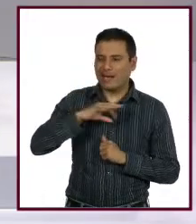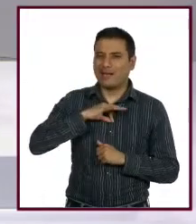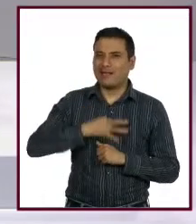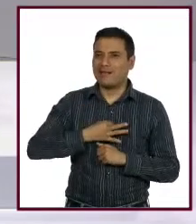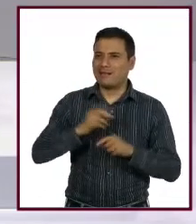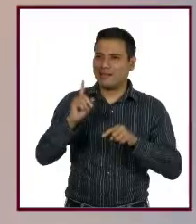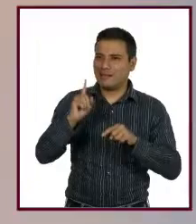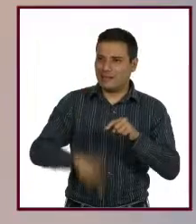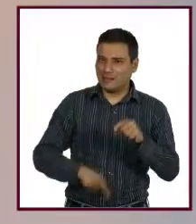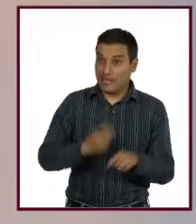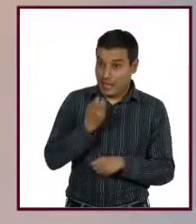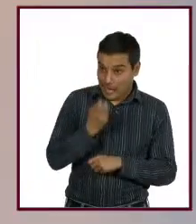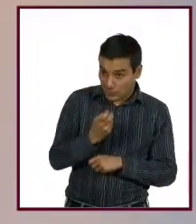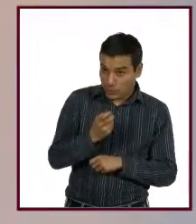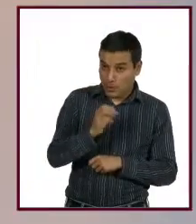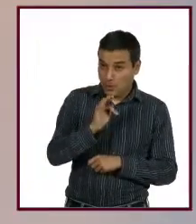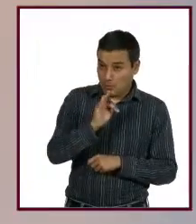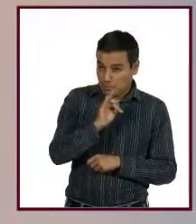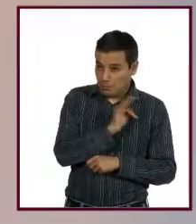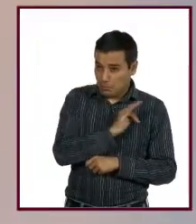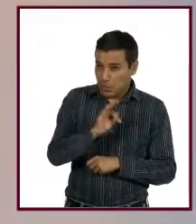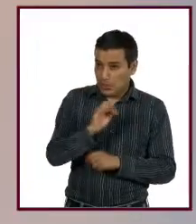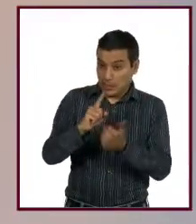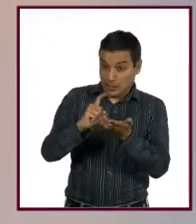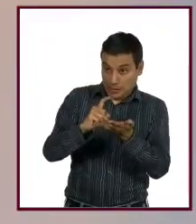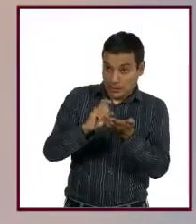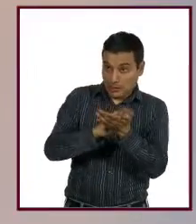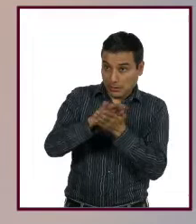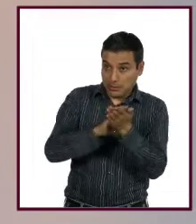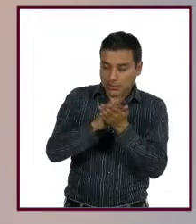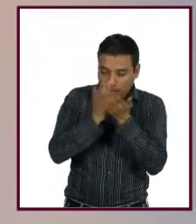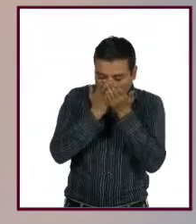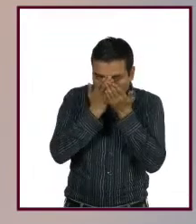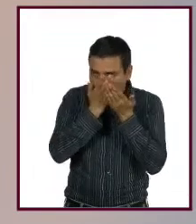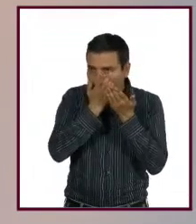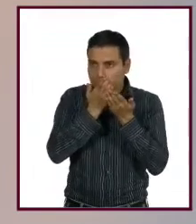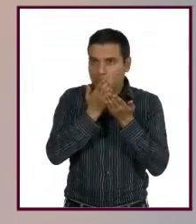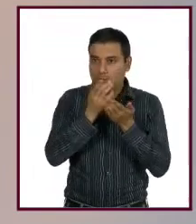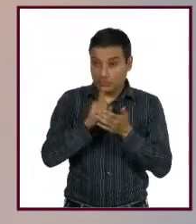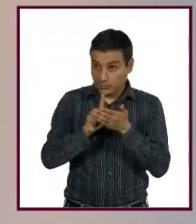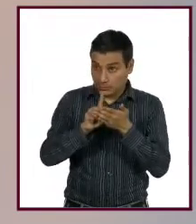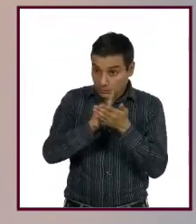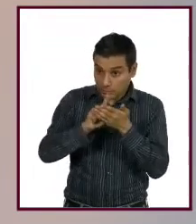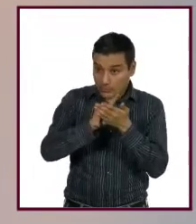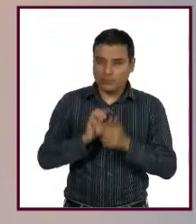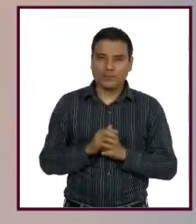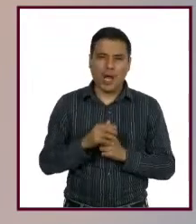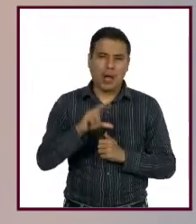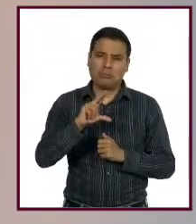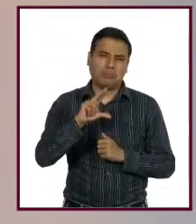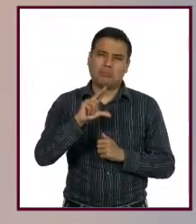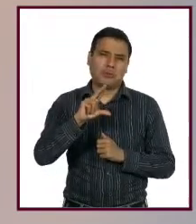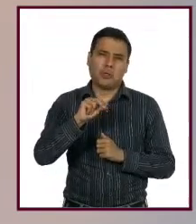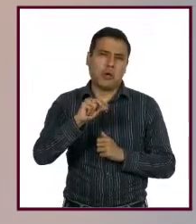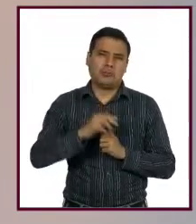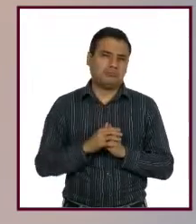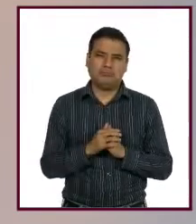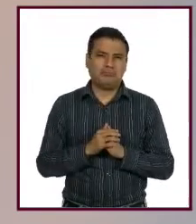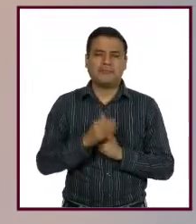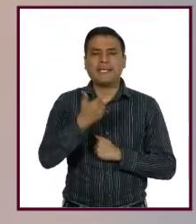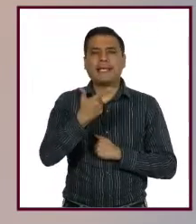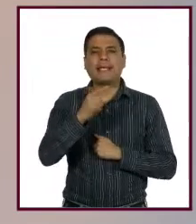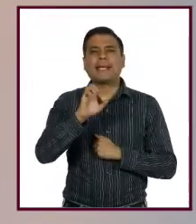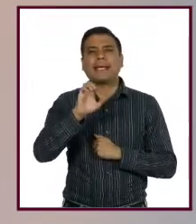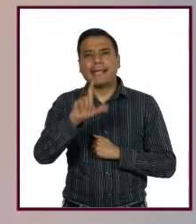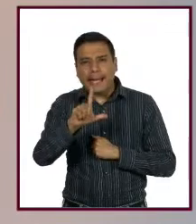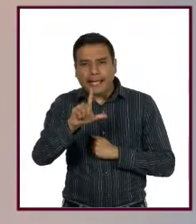No, el gel antibacterial, su mayor concentración es de alcohol.